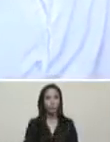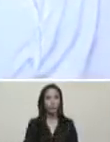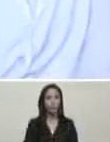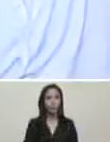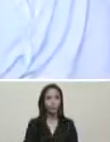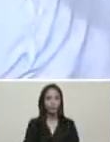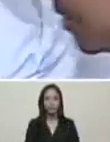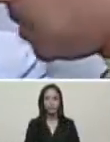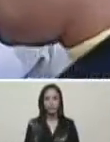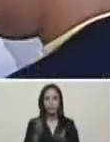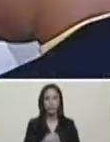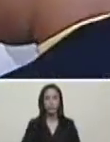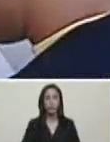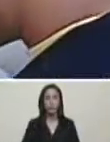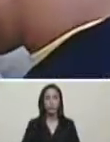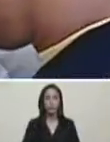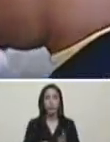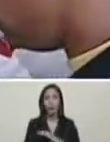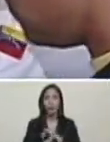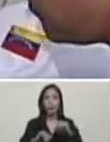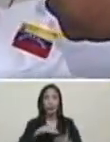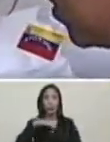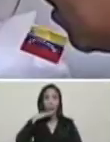automático, se llena la bolsa,